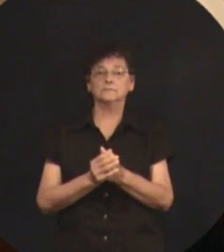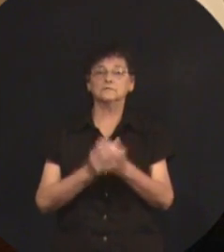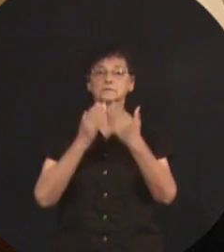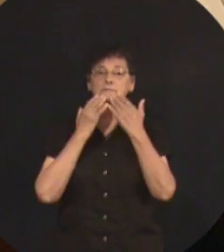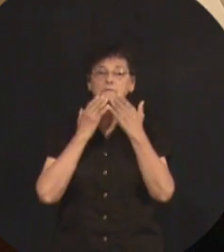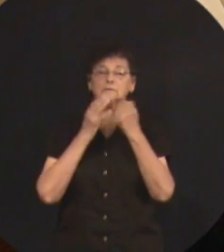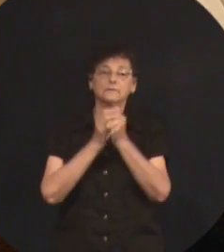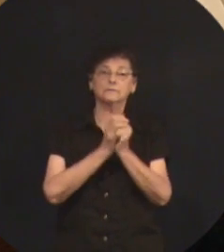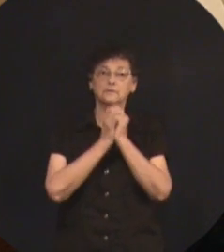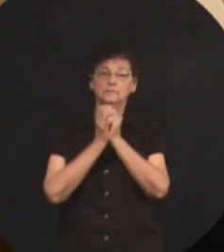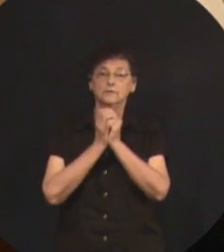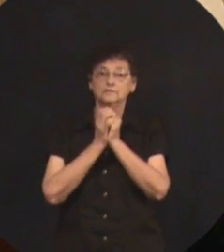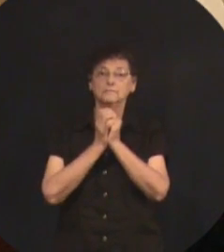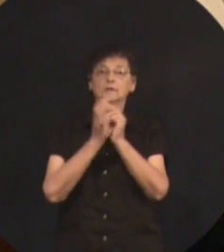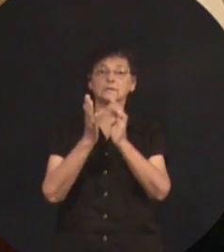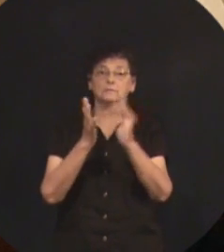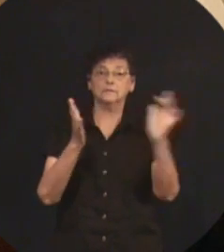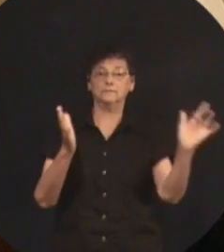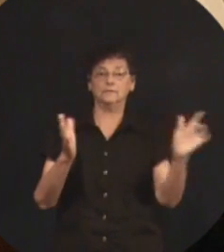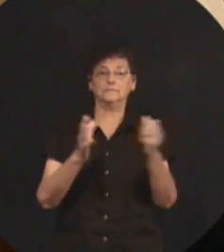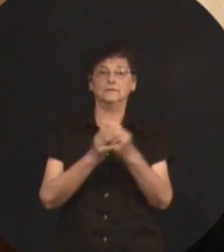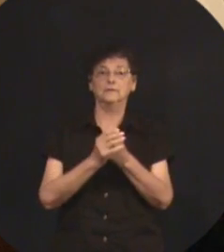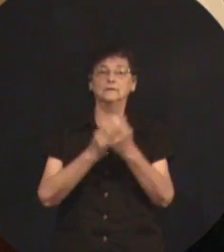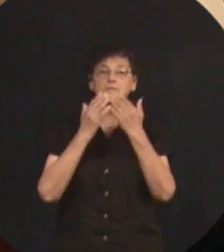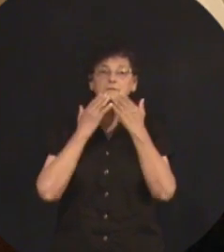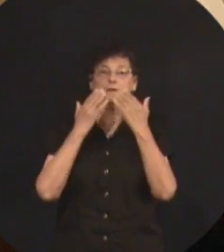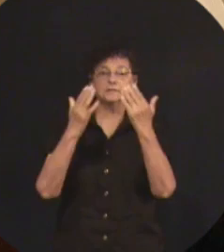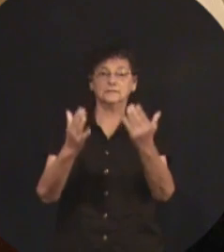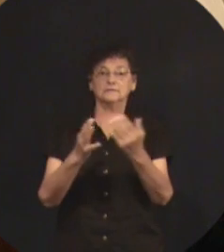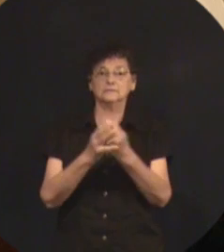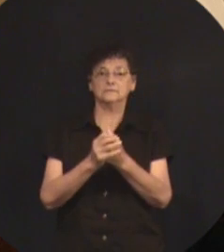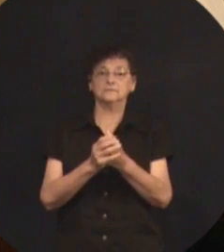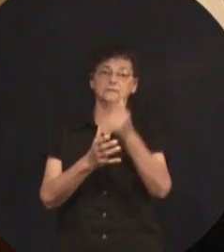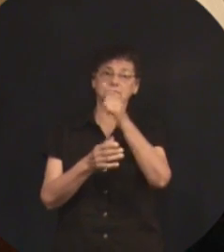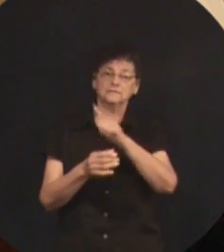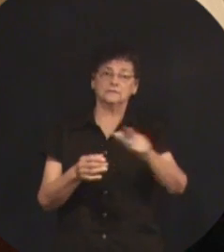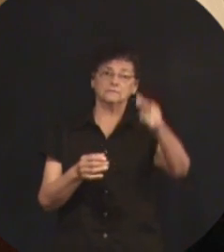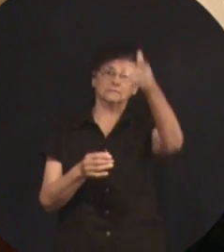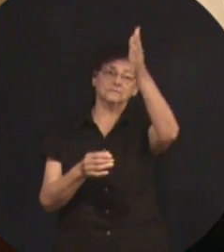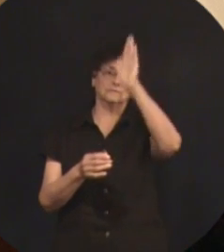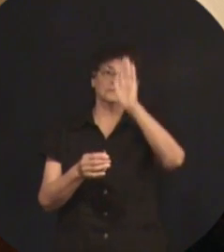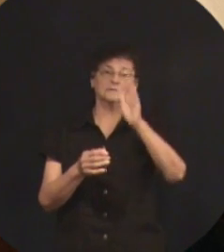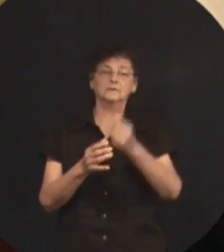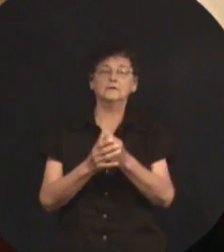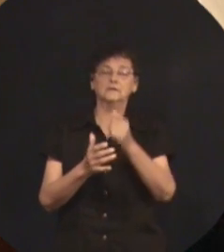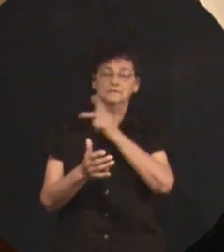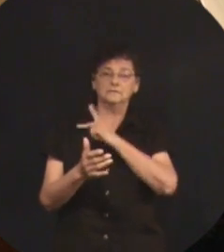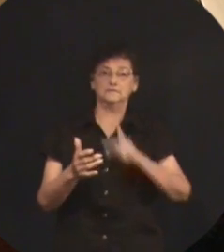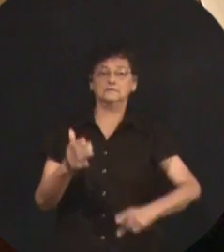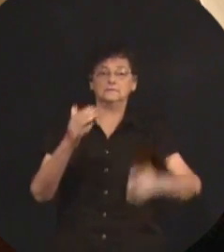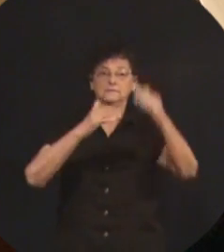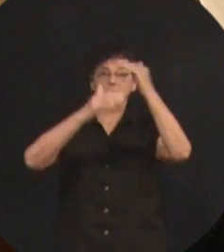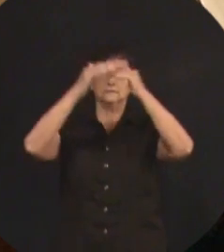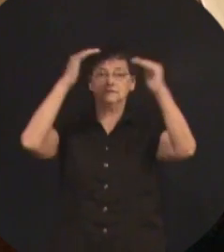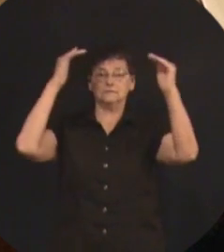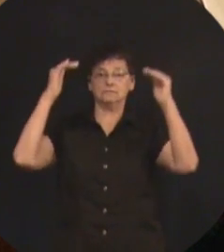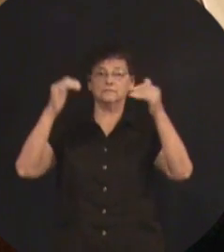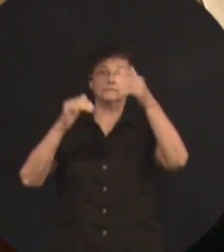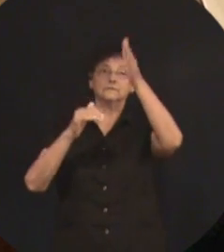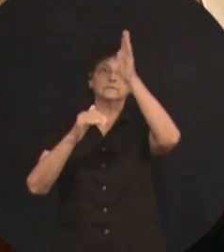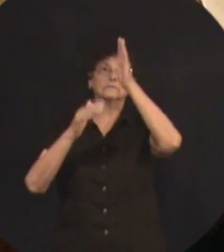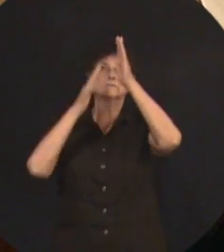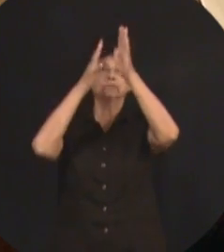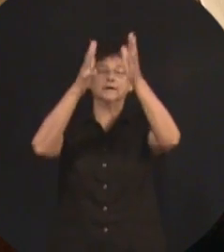te adoramos, te glorificamos, te damos gracias, Señor Dios, Rey Celestial,